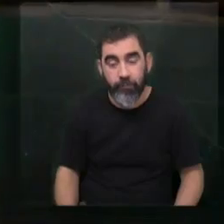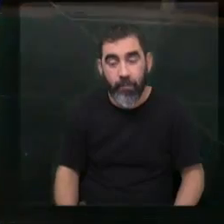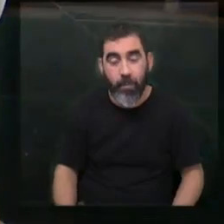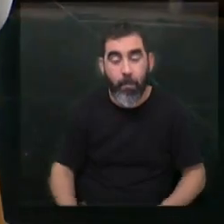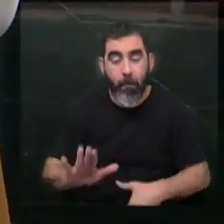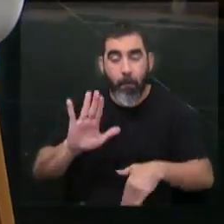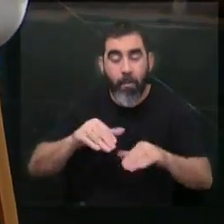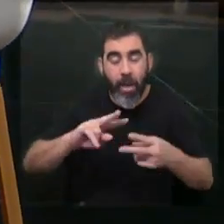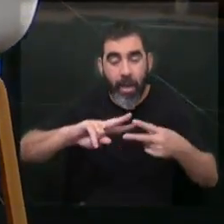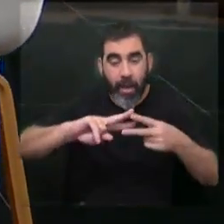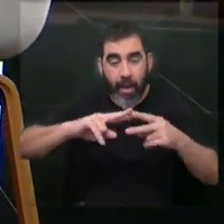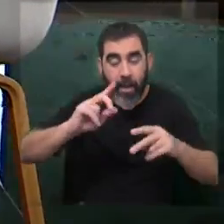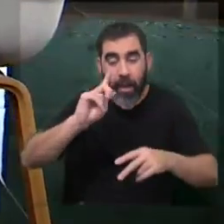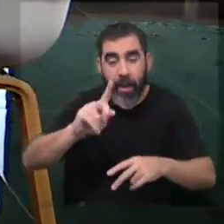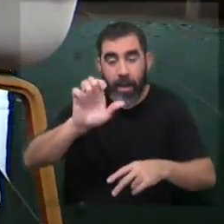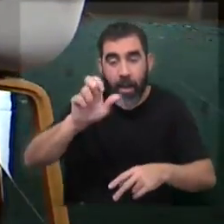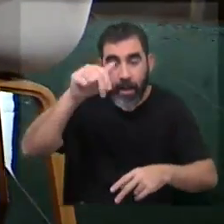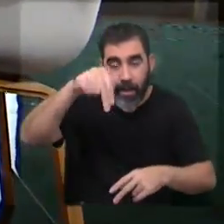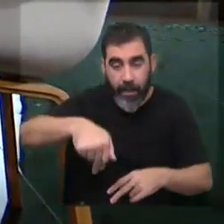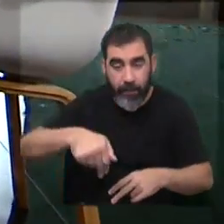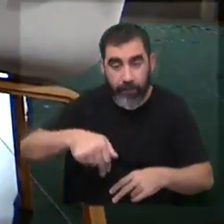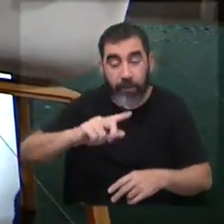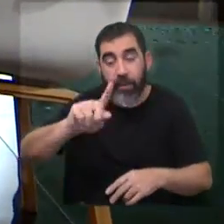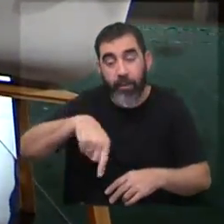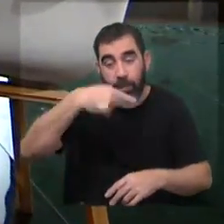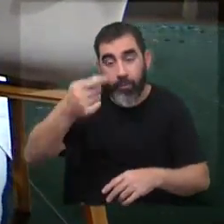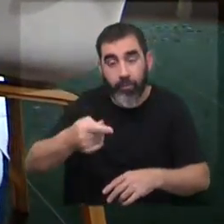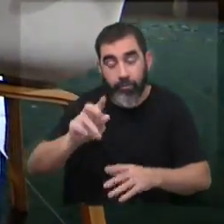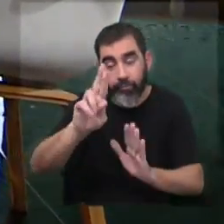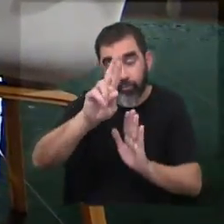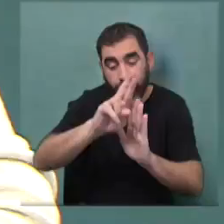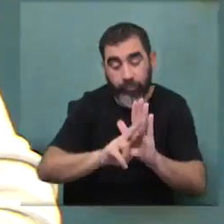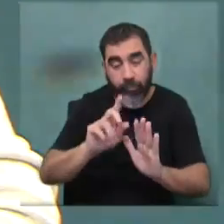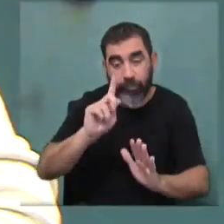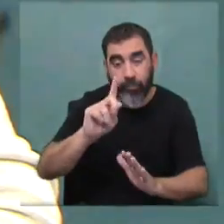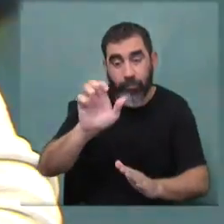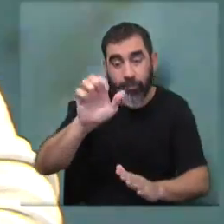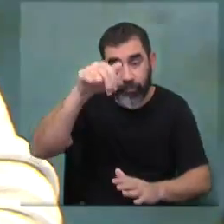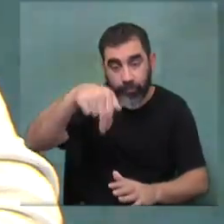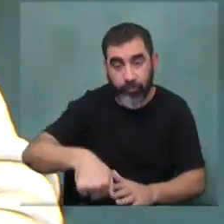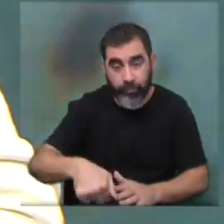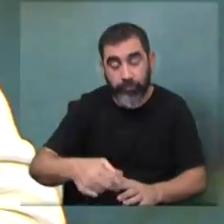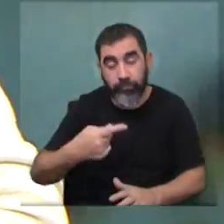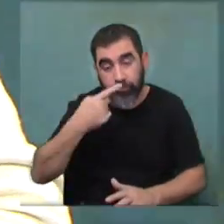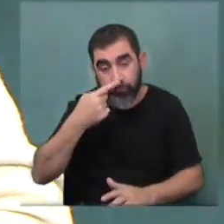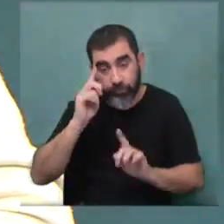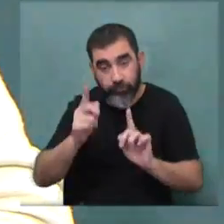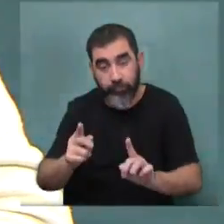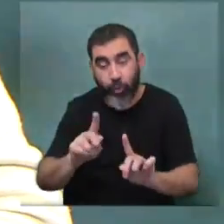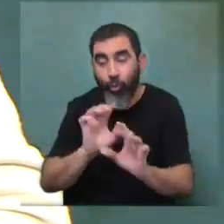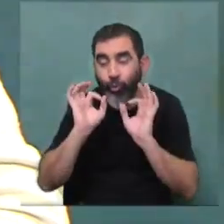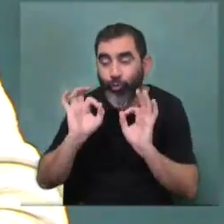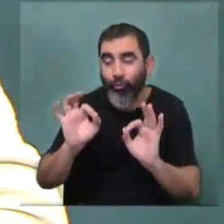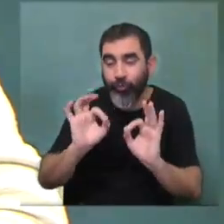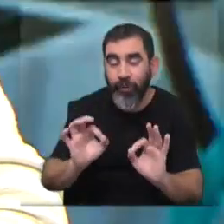cantidad de genes, ¿verdad?, mapeados, y luego a partir de ahí la regulación de esos genes, que es lo bien interesante, porque no alcanza con tener